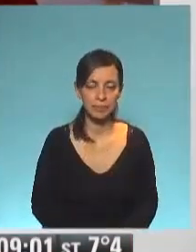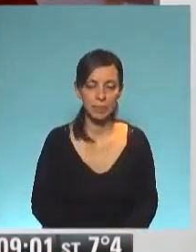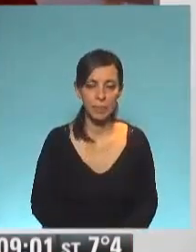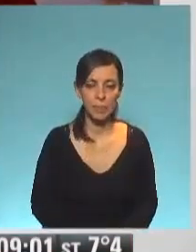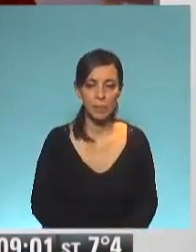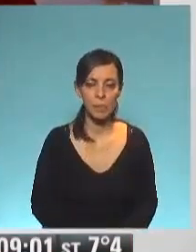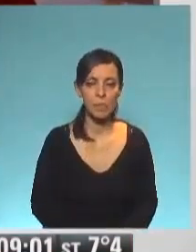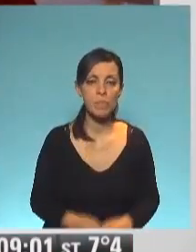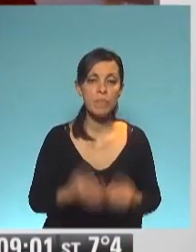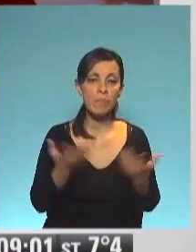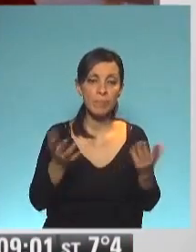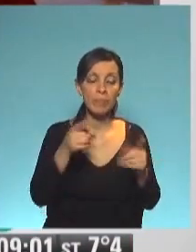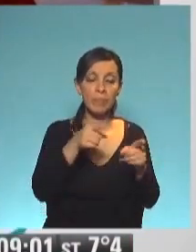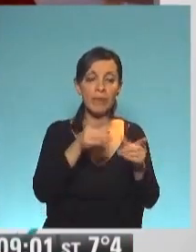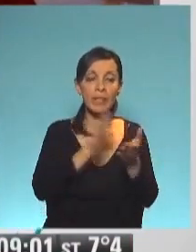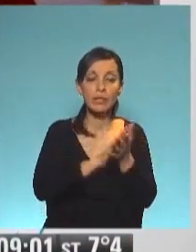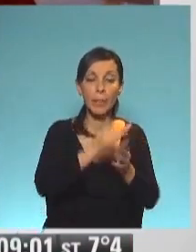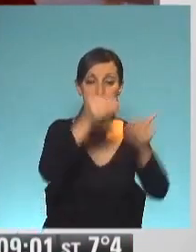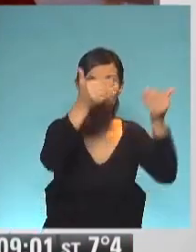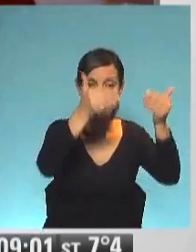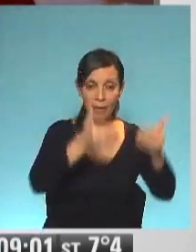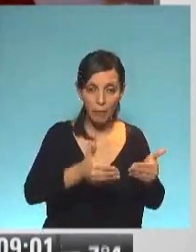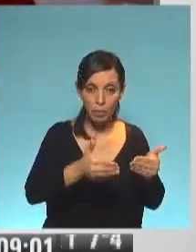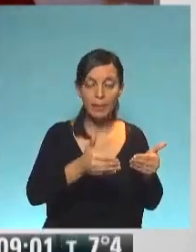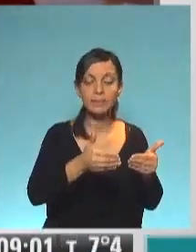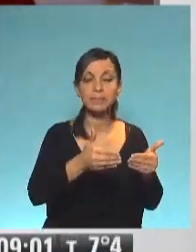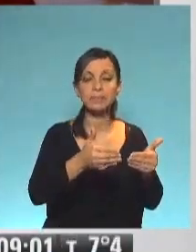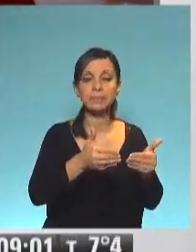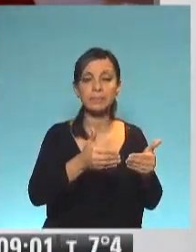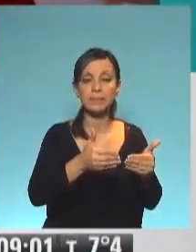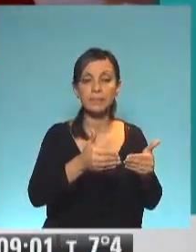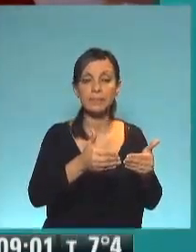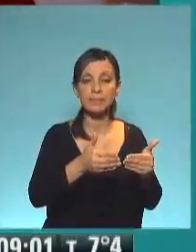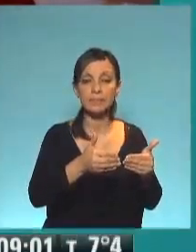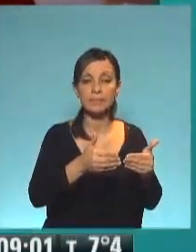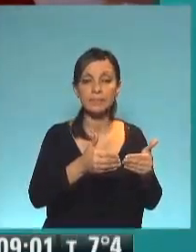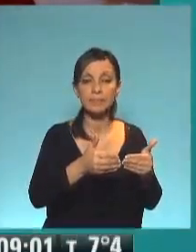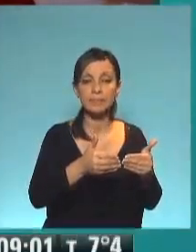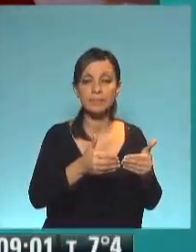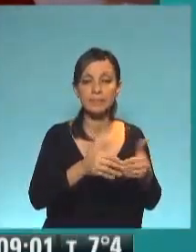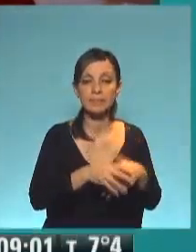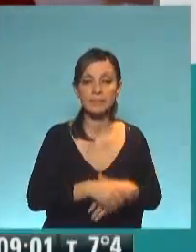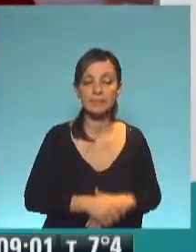Bueno, en el caso particular de la plataforma, si bien